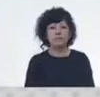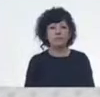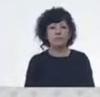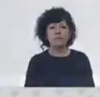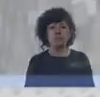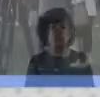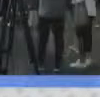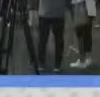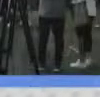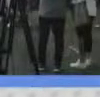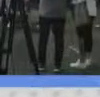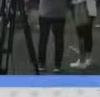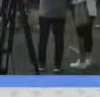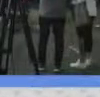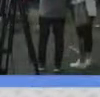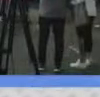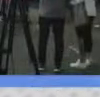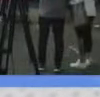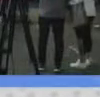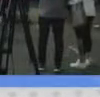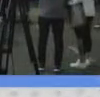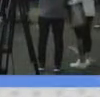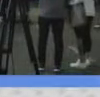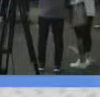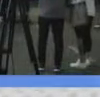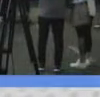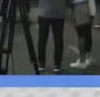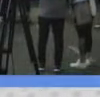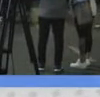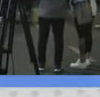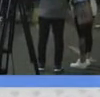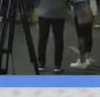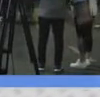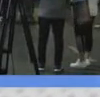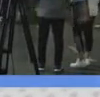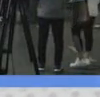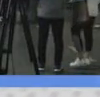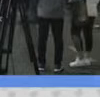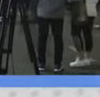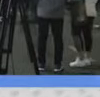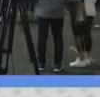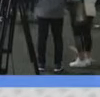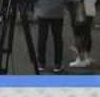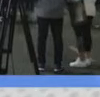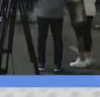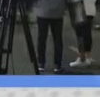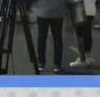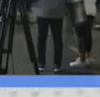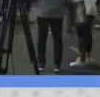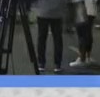Bueno, por supuesto, euforia en el campamento de Unión por la Patria de la provincia de Buenos Aires.